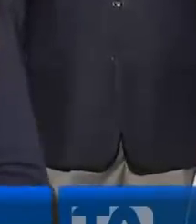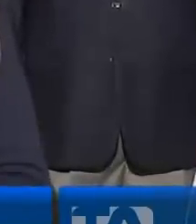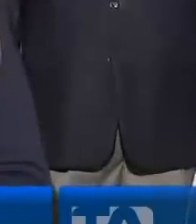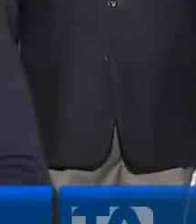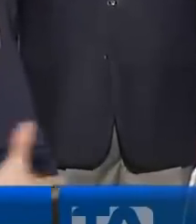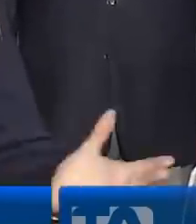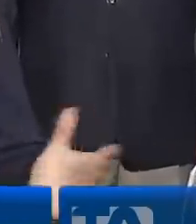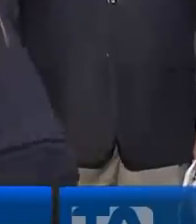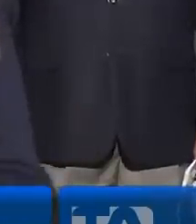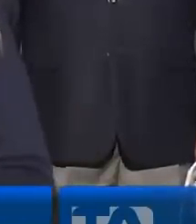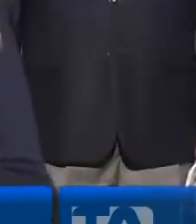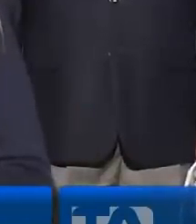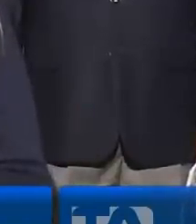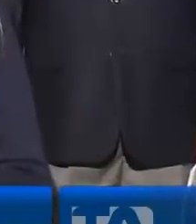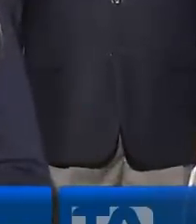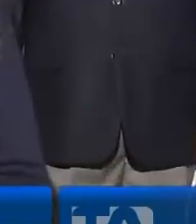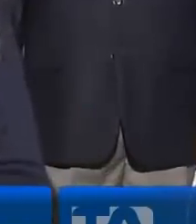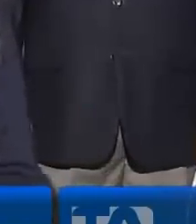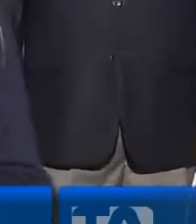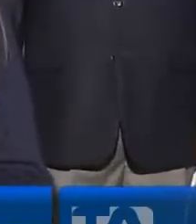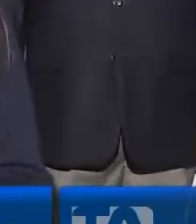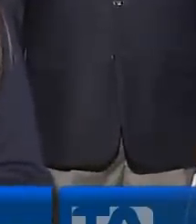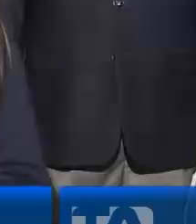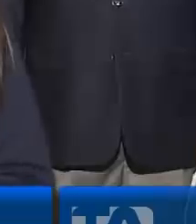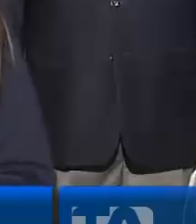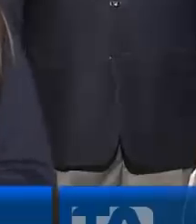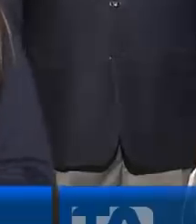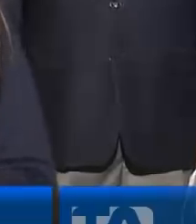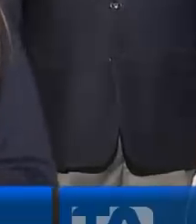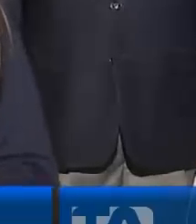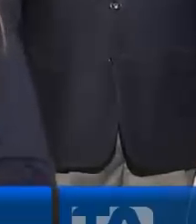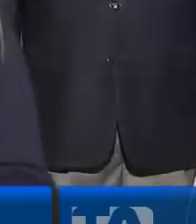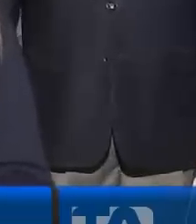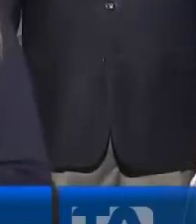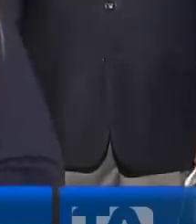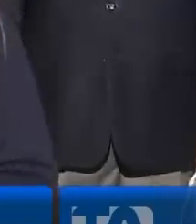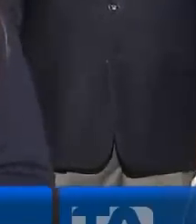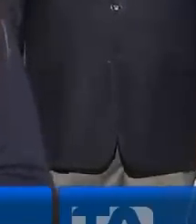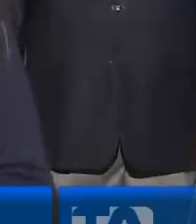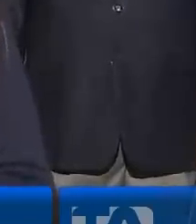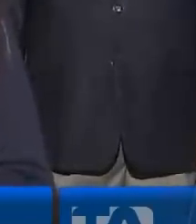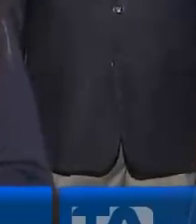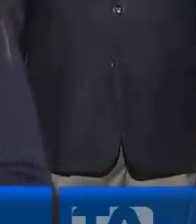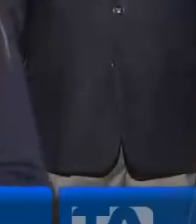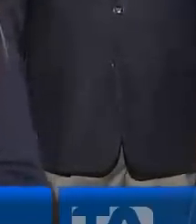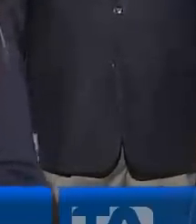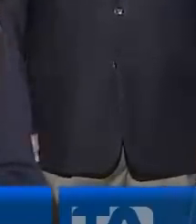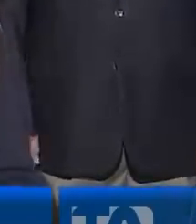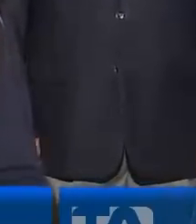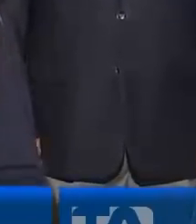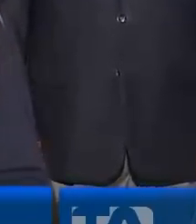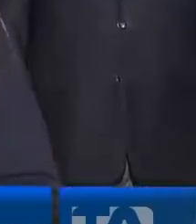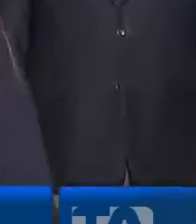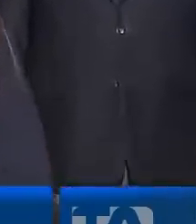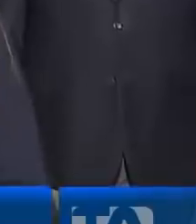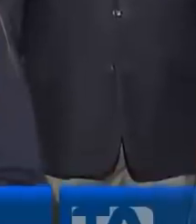de Carcelén porque los moradores están descontentos por la falta de socialización de un proyecto de la empresa de agua potable.